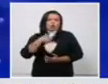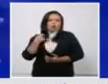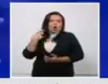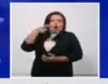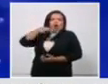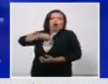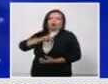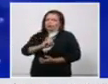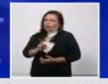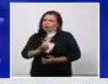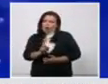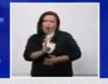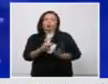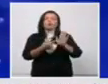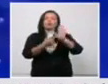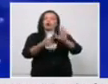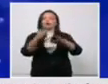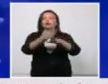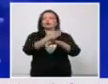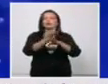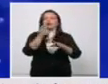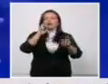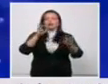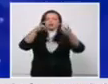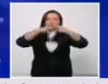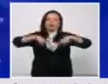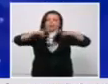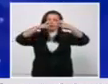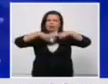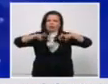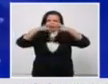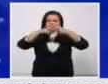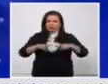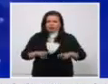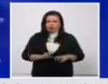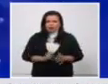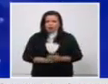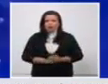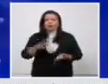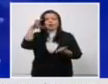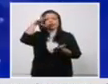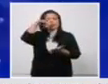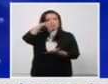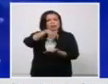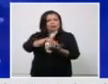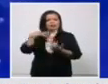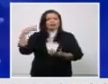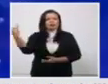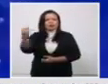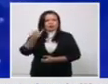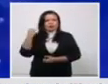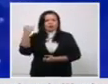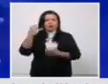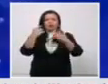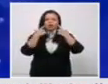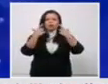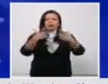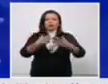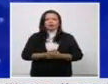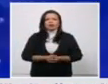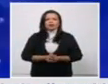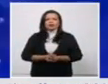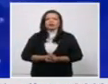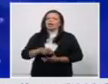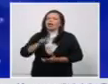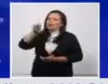por centros tan prestigiosos como es el CDC, que hace esta recomendación. ¿Y cuál es su recomendación personal? ¿2 o